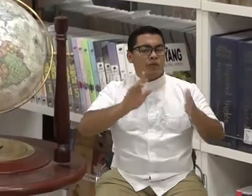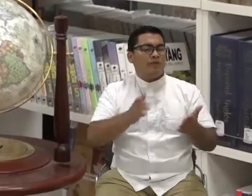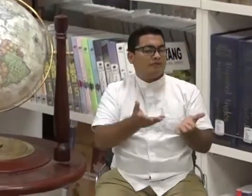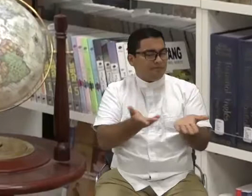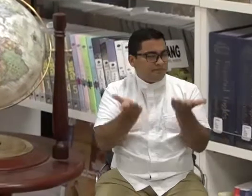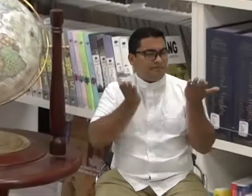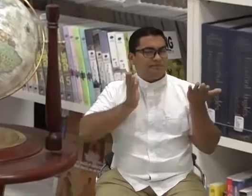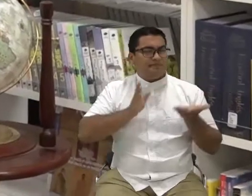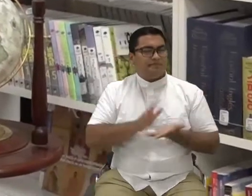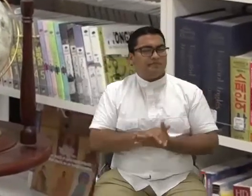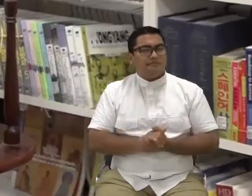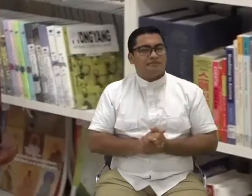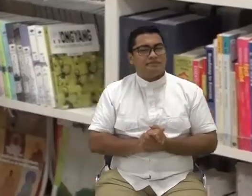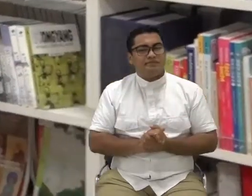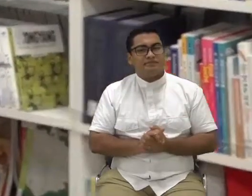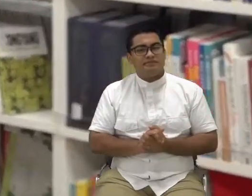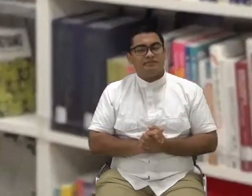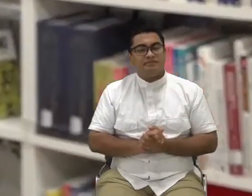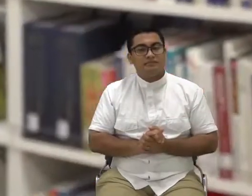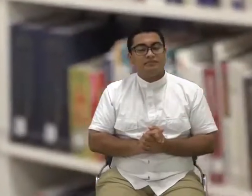riesgo. Veamos.